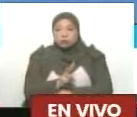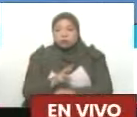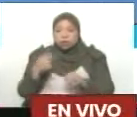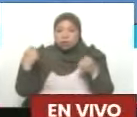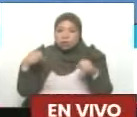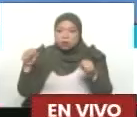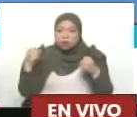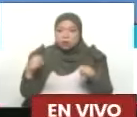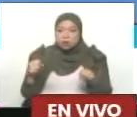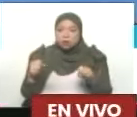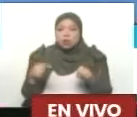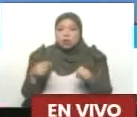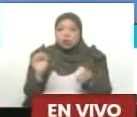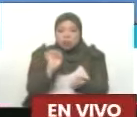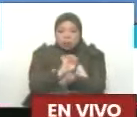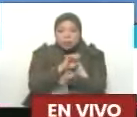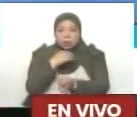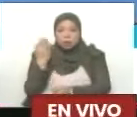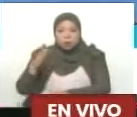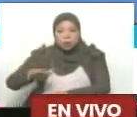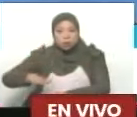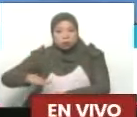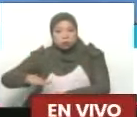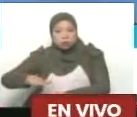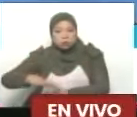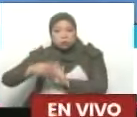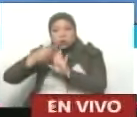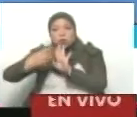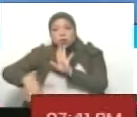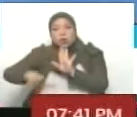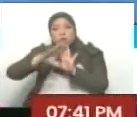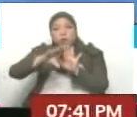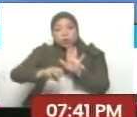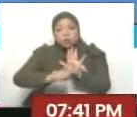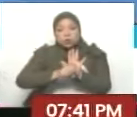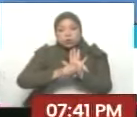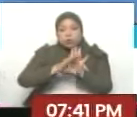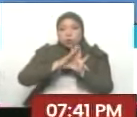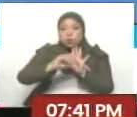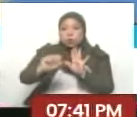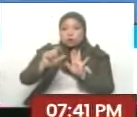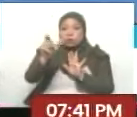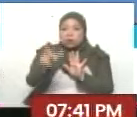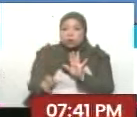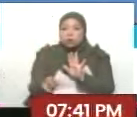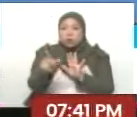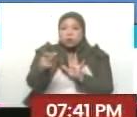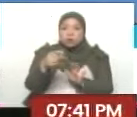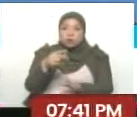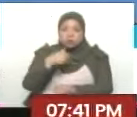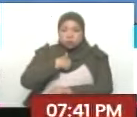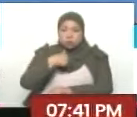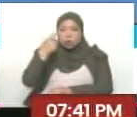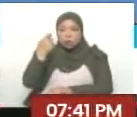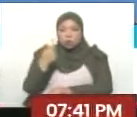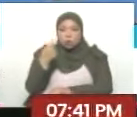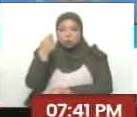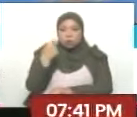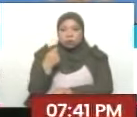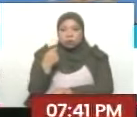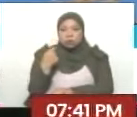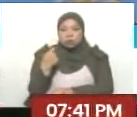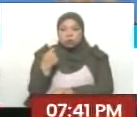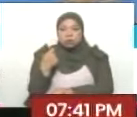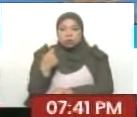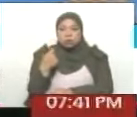activar la pena de muerte. Como constituyente que fui, como constituyente que soy, porque uno no